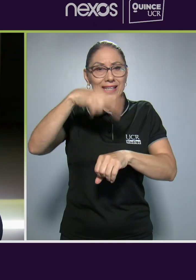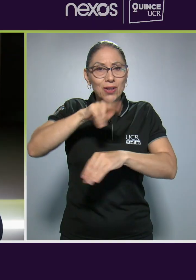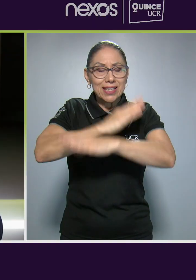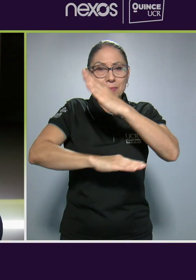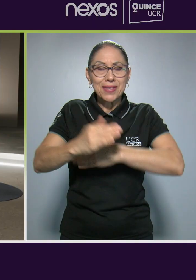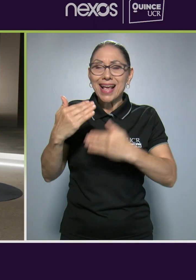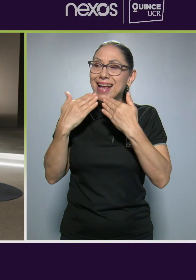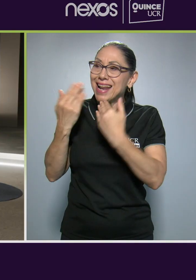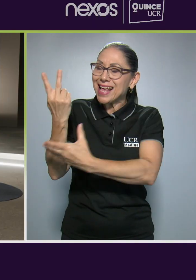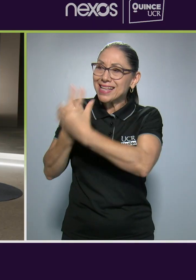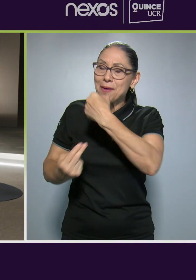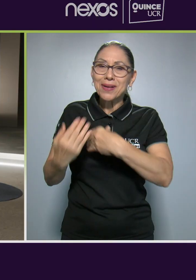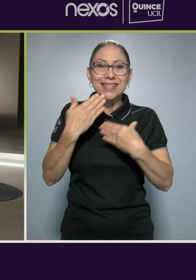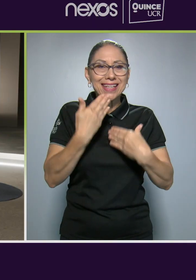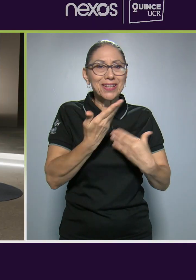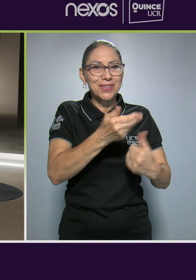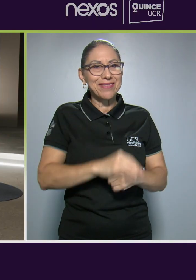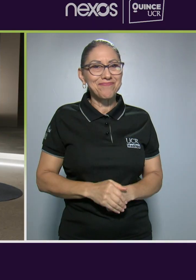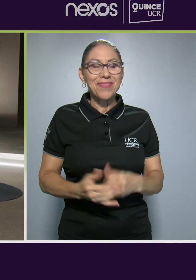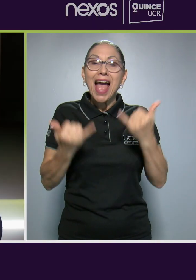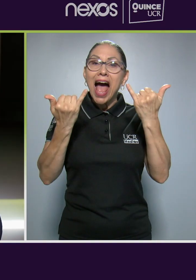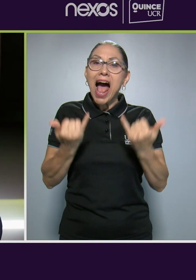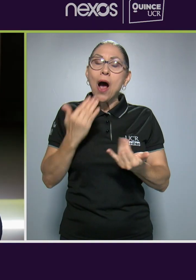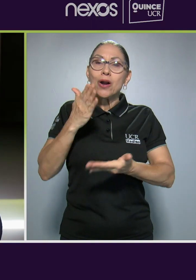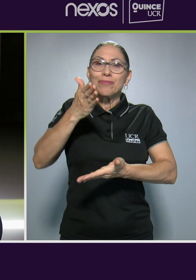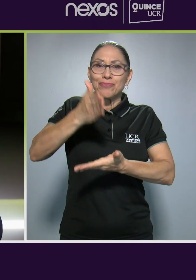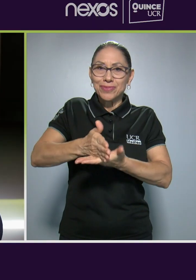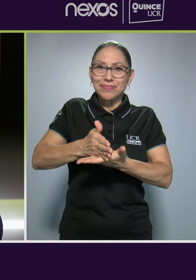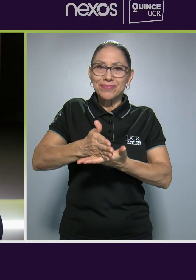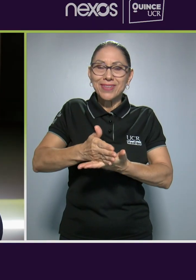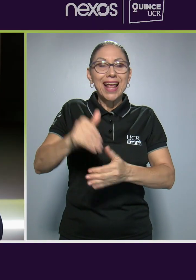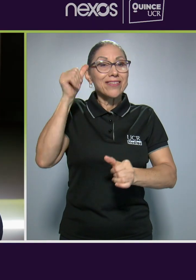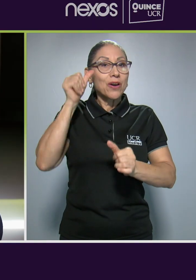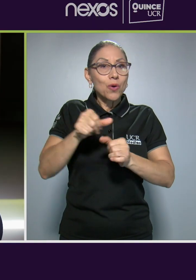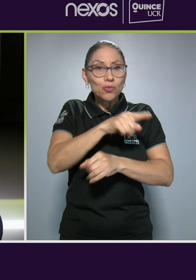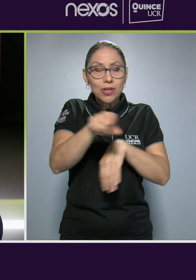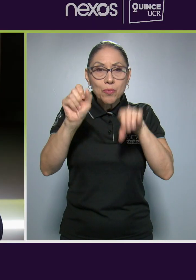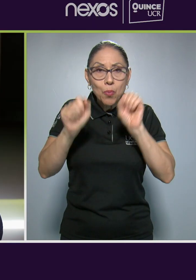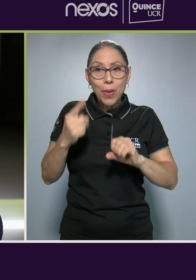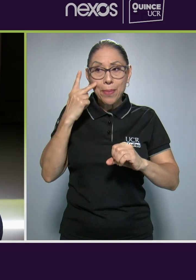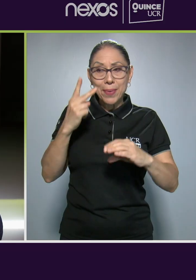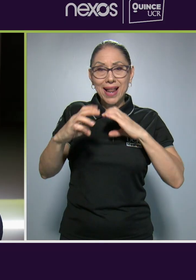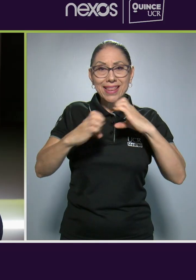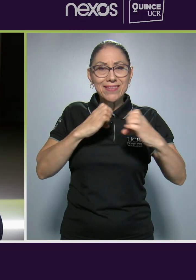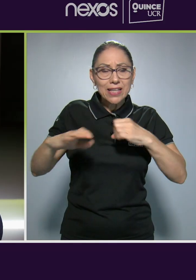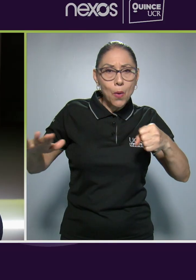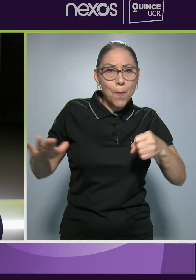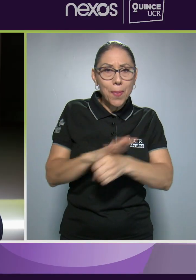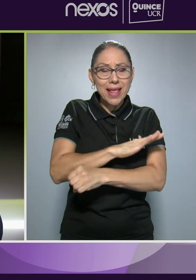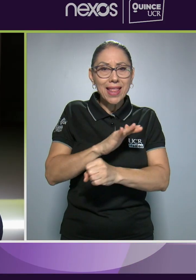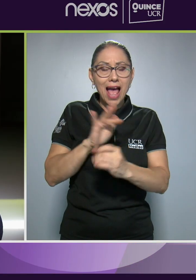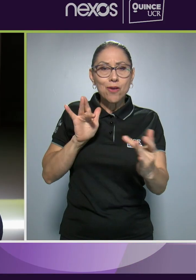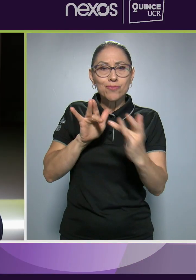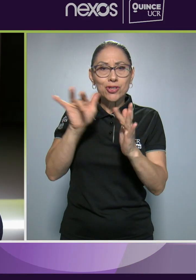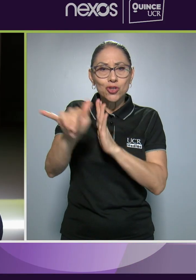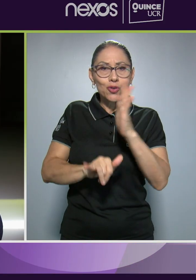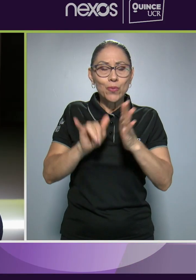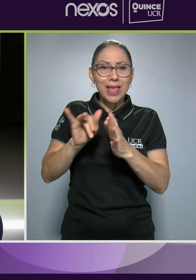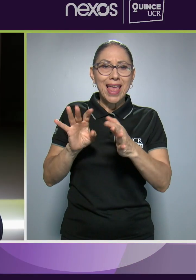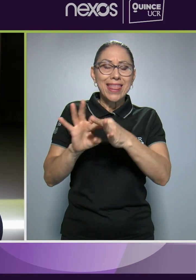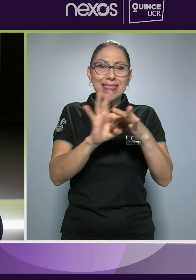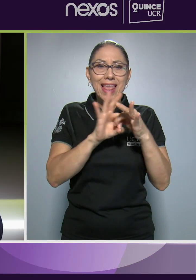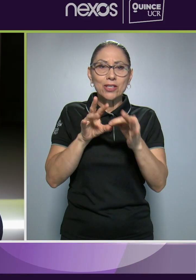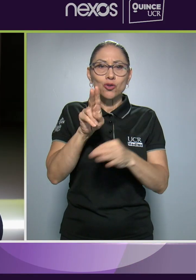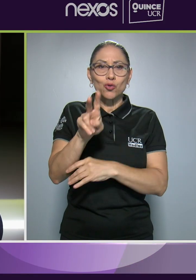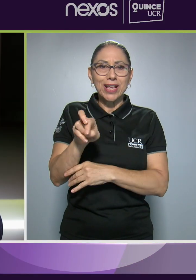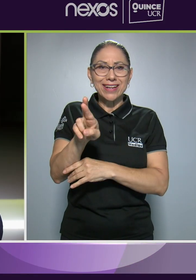ambas. Gracias a ustedes. Y ahora iremos a un corte. Les recuerdo que puede repasar esta entrevista completa en nuestro canal de YouTube, Nexos UCR.